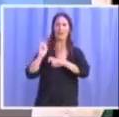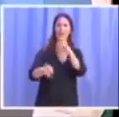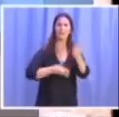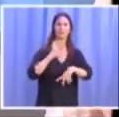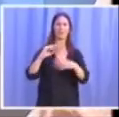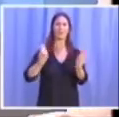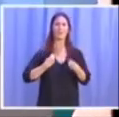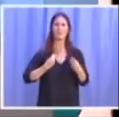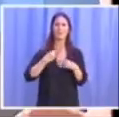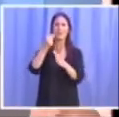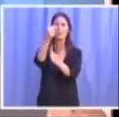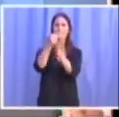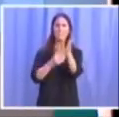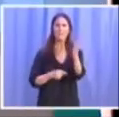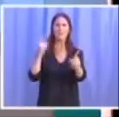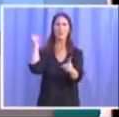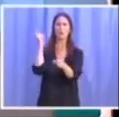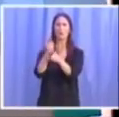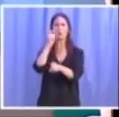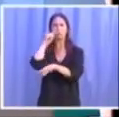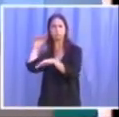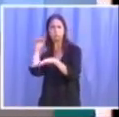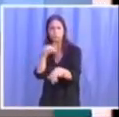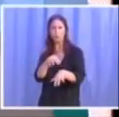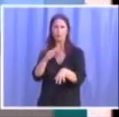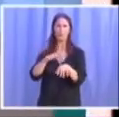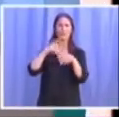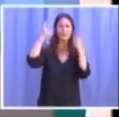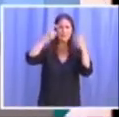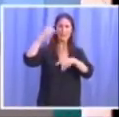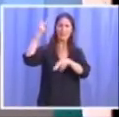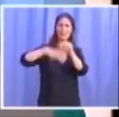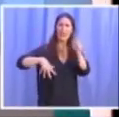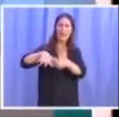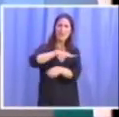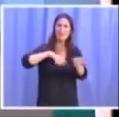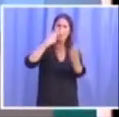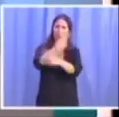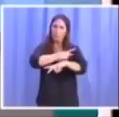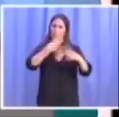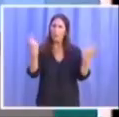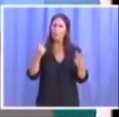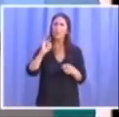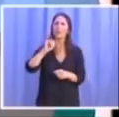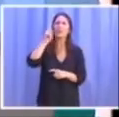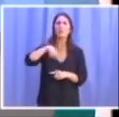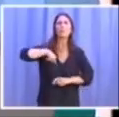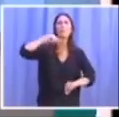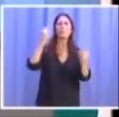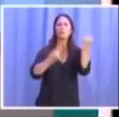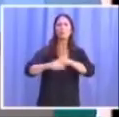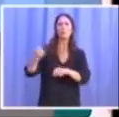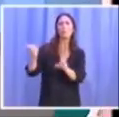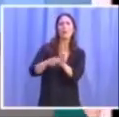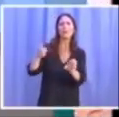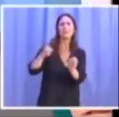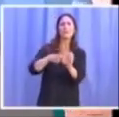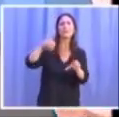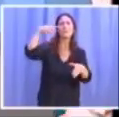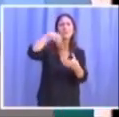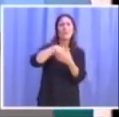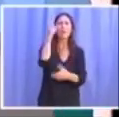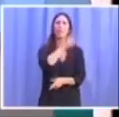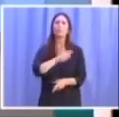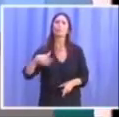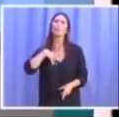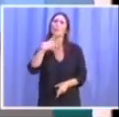viviendas, medidas contra el turismo masivo, delimitar los espacios públicos y, sobre todo, presupuestos participativos en los que las personas